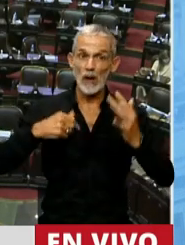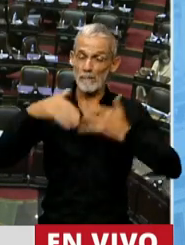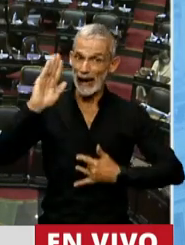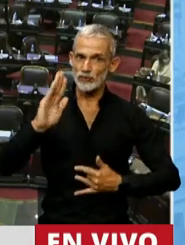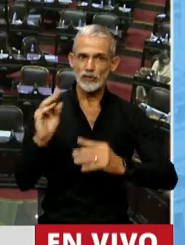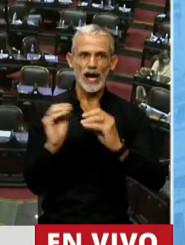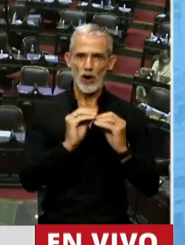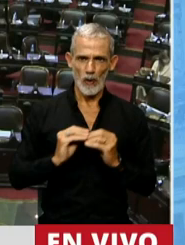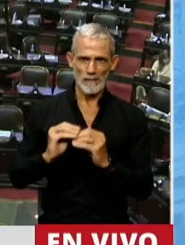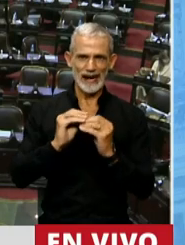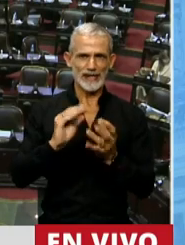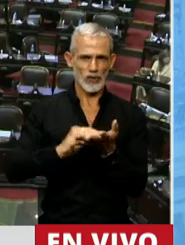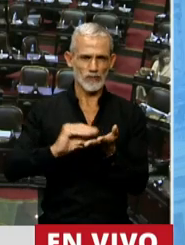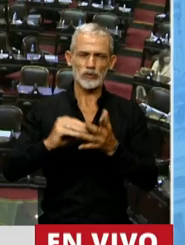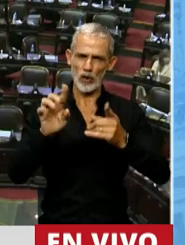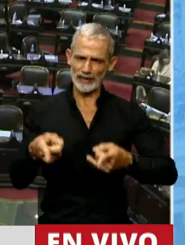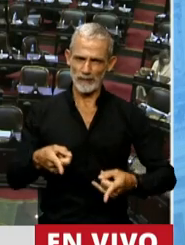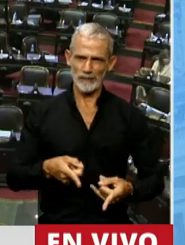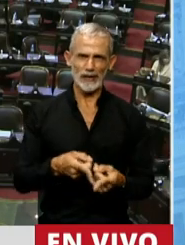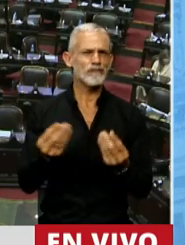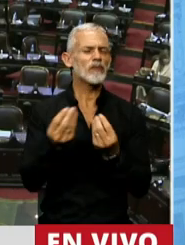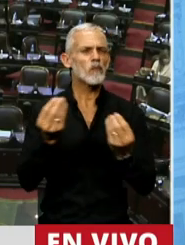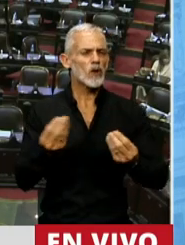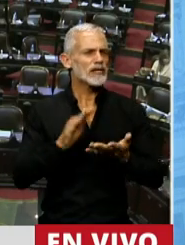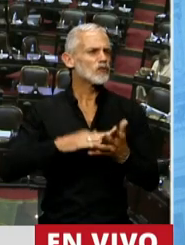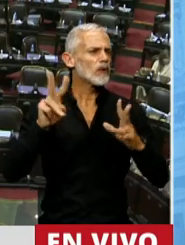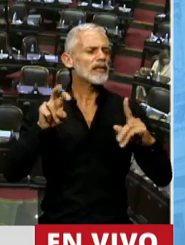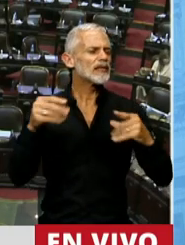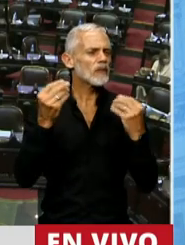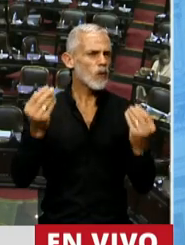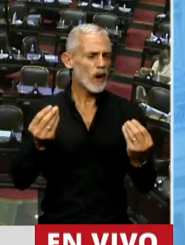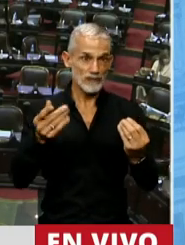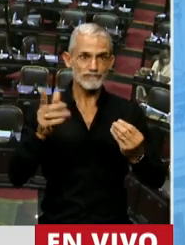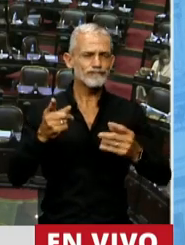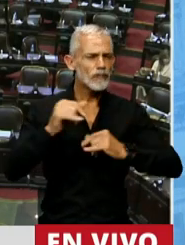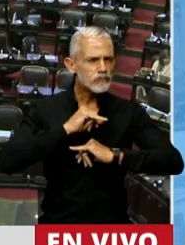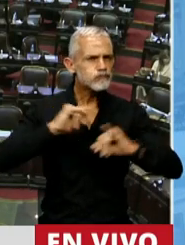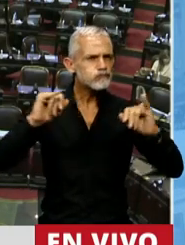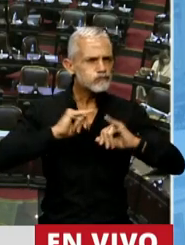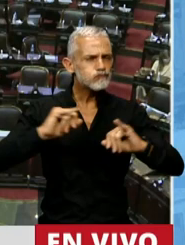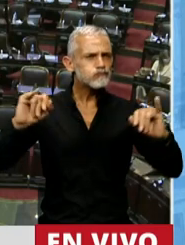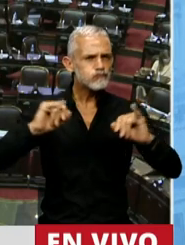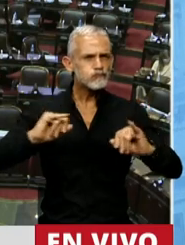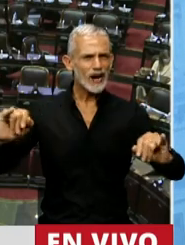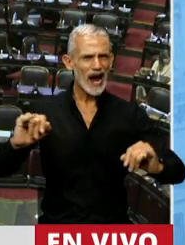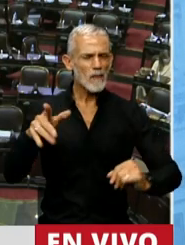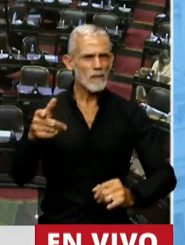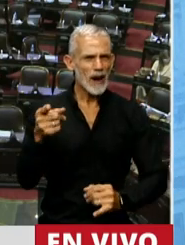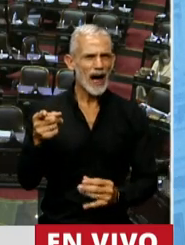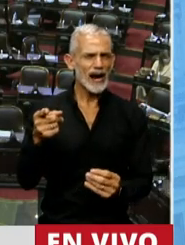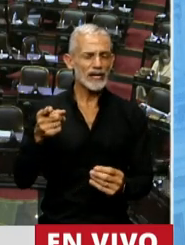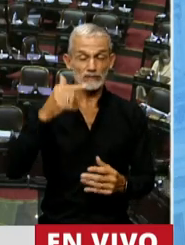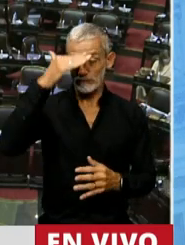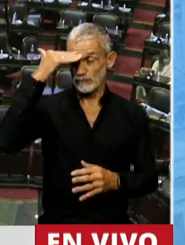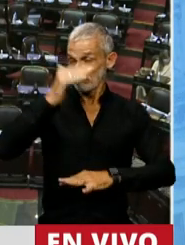mayoría de mis compañeros diputados. Y esto tiene que ver con una campaña hartante,